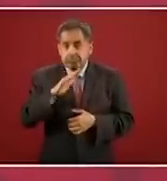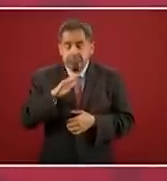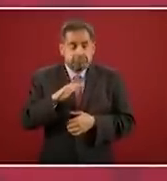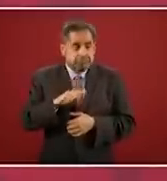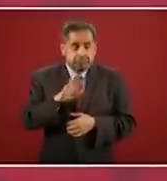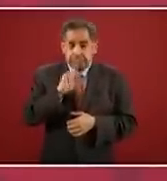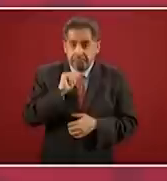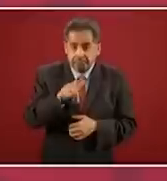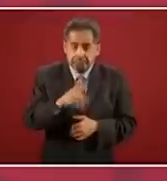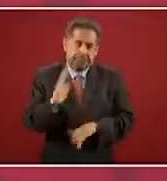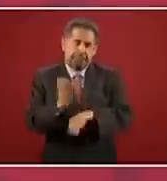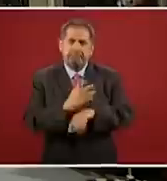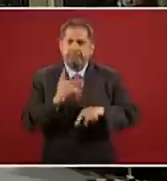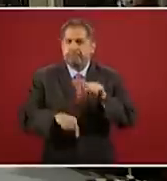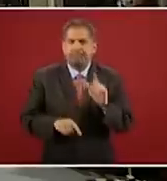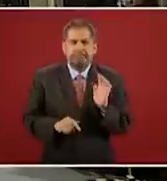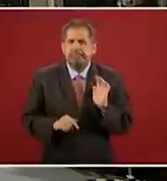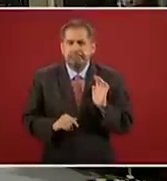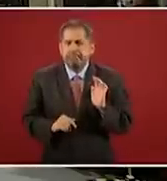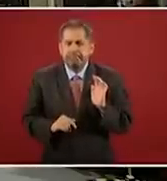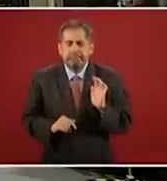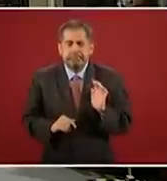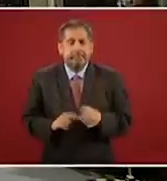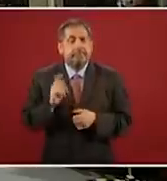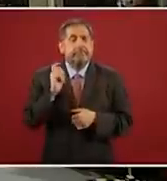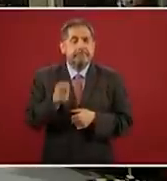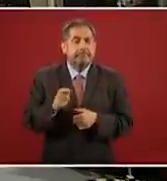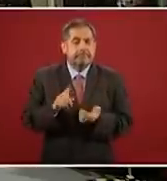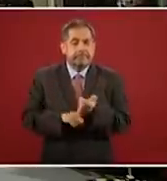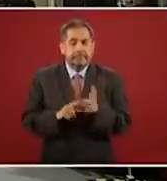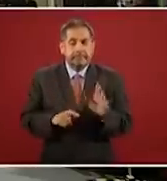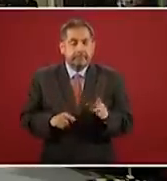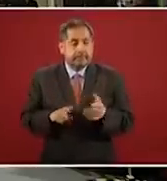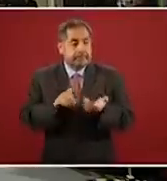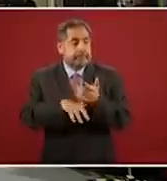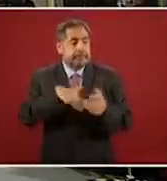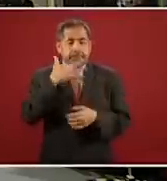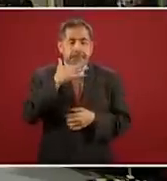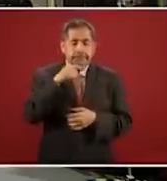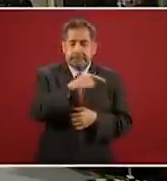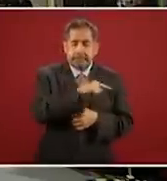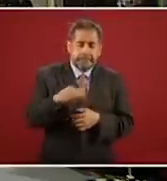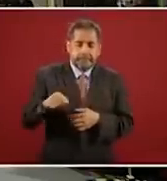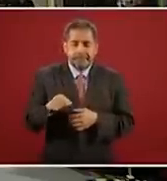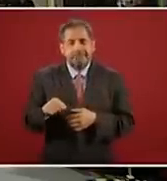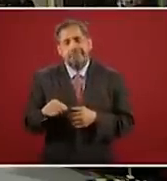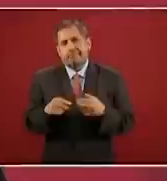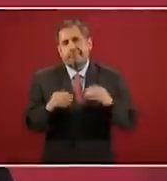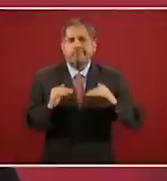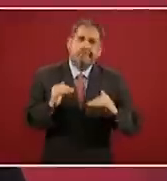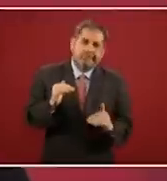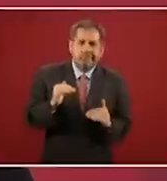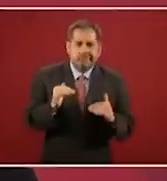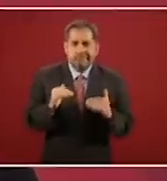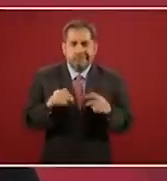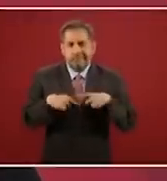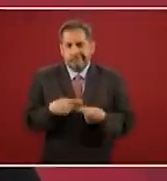ilícito. Porque finalmente el hecho de que haya corrupción en el Poder Judicial debilita una de las tres